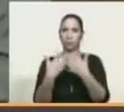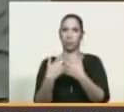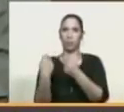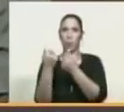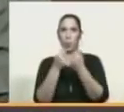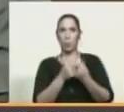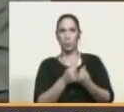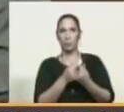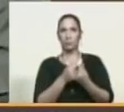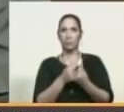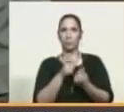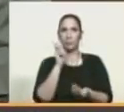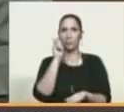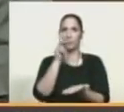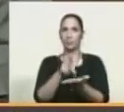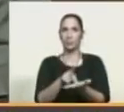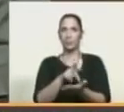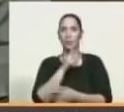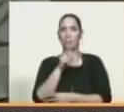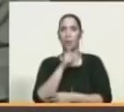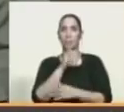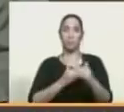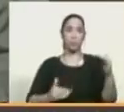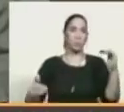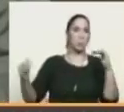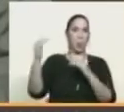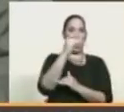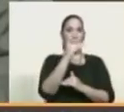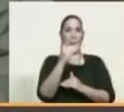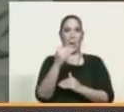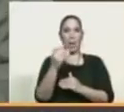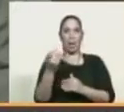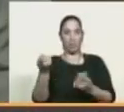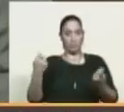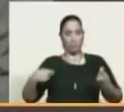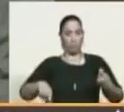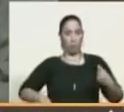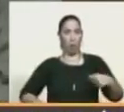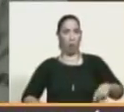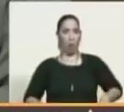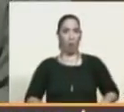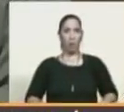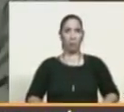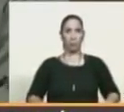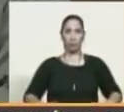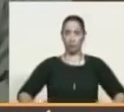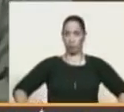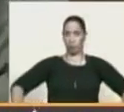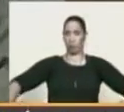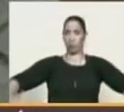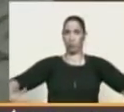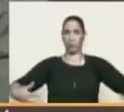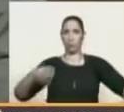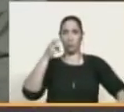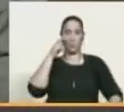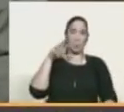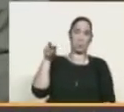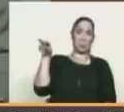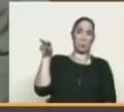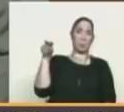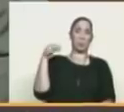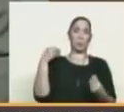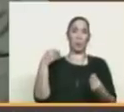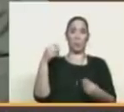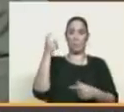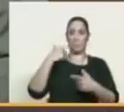a llegar a los mal llamados clase alta, los que nos gusta vernos desde de lado.